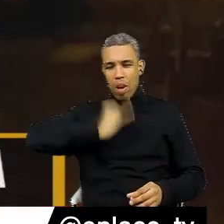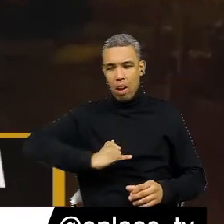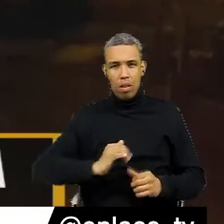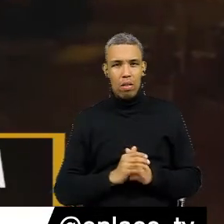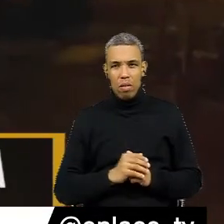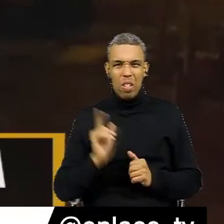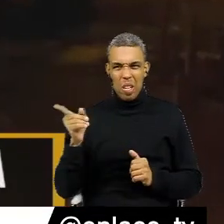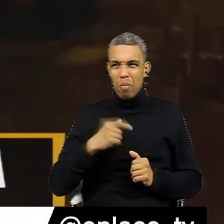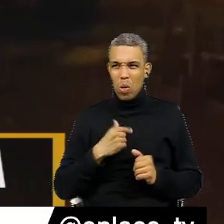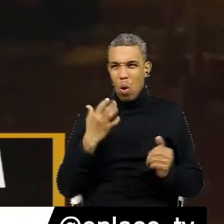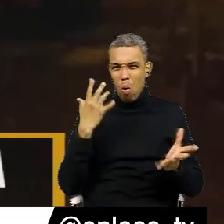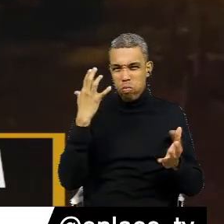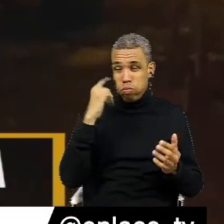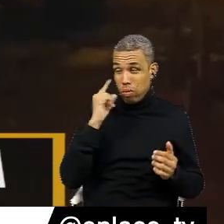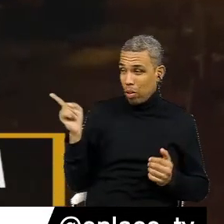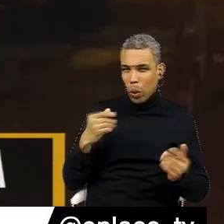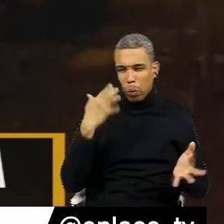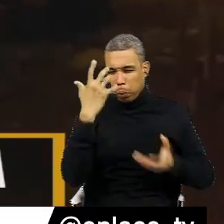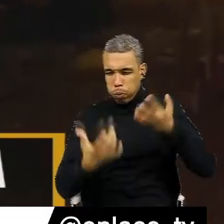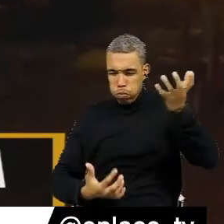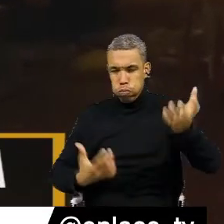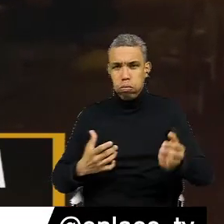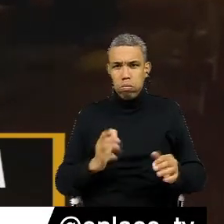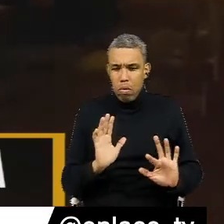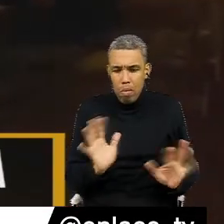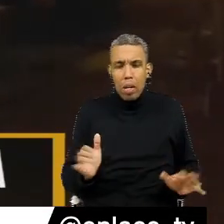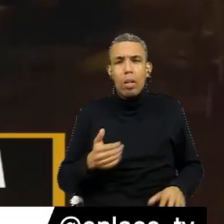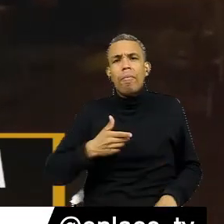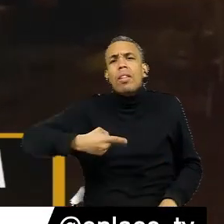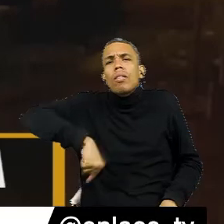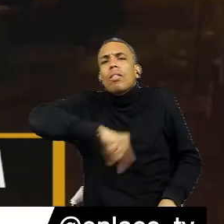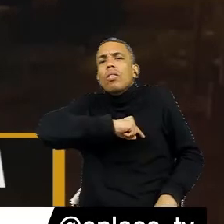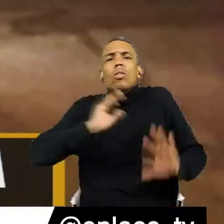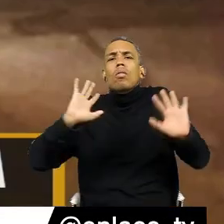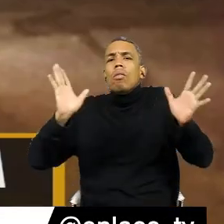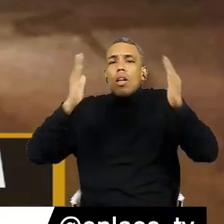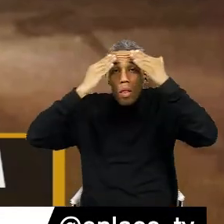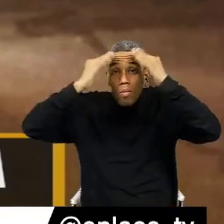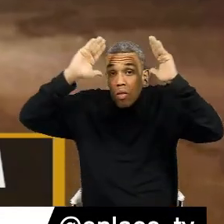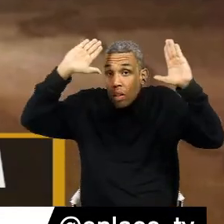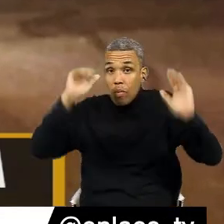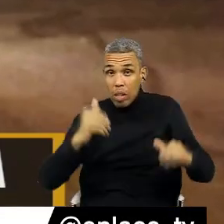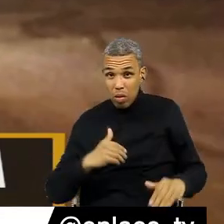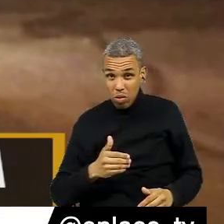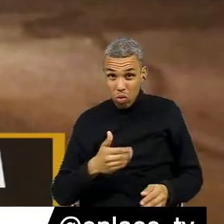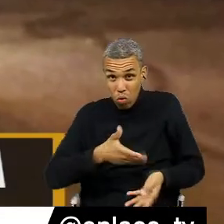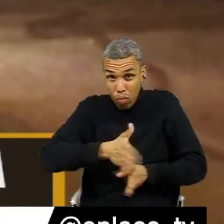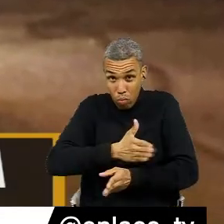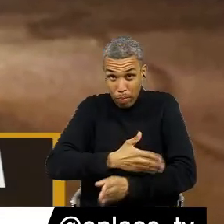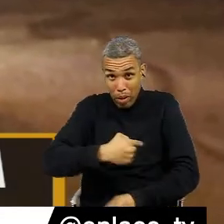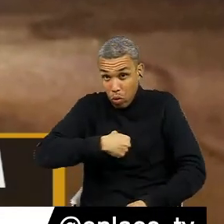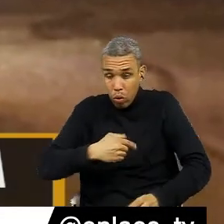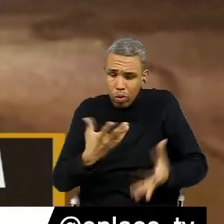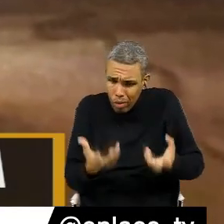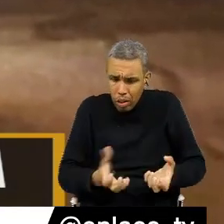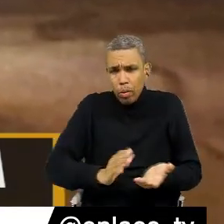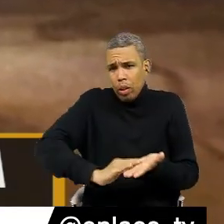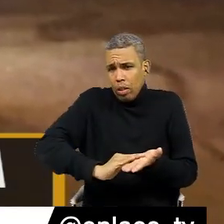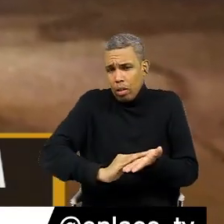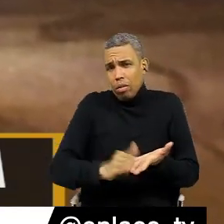ese acto. Lo rechazamos porque nosotros estamos en una protesta pacífica y democrática donde estamos buscándole solución a unos problemas, no